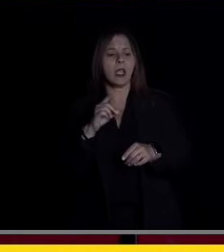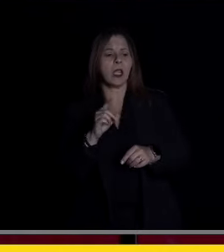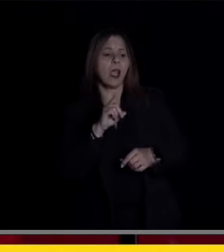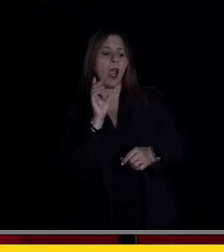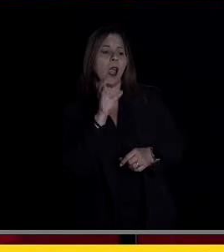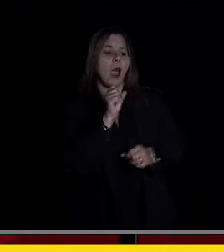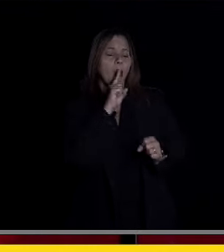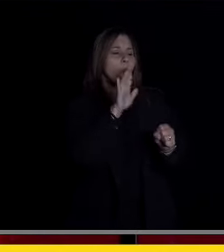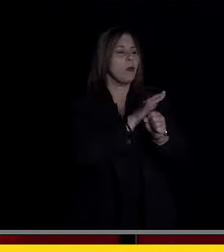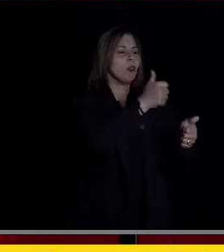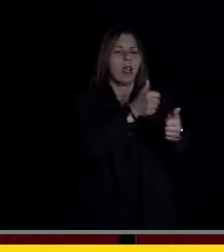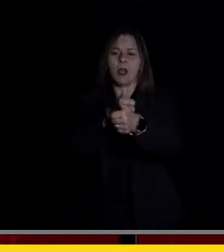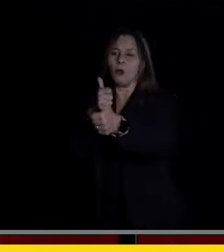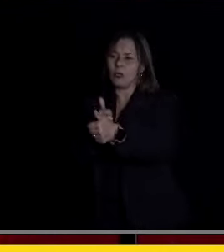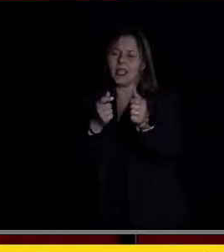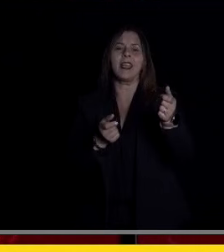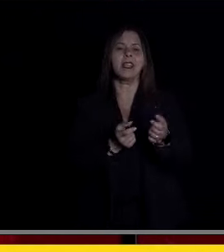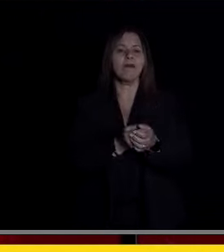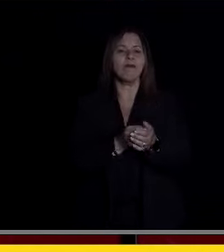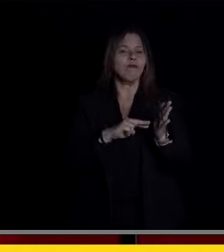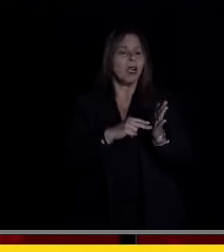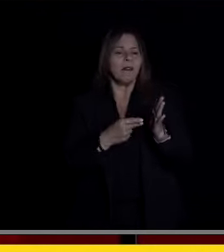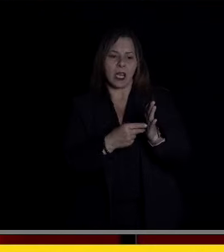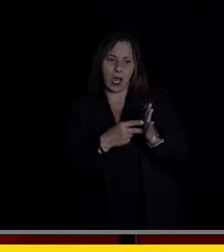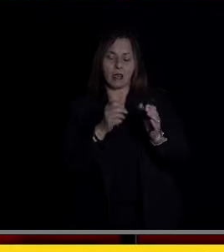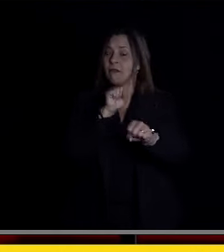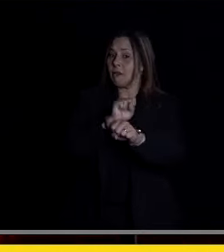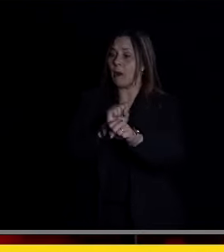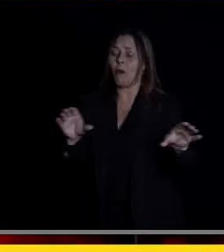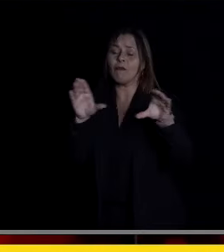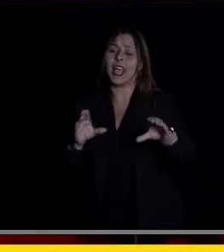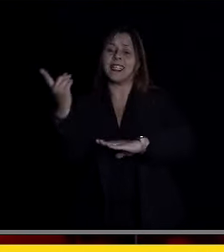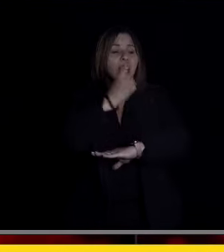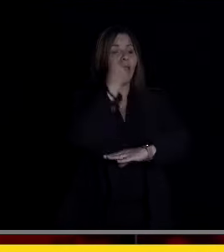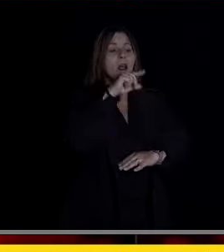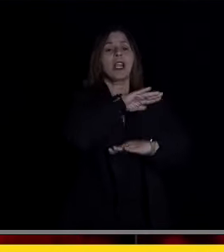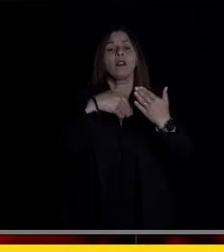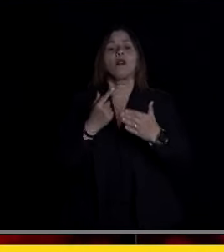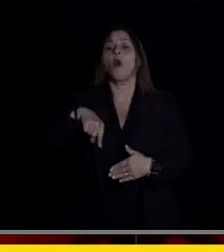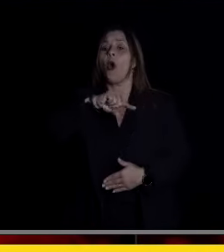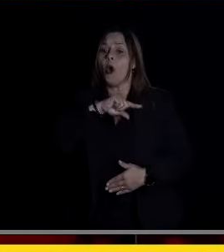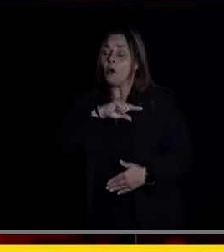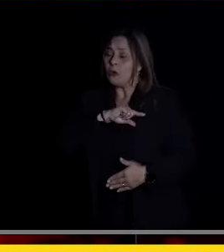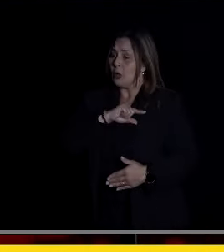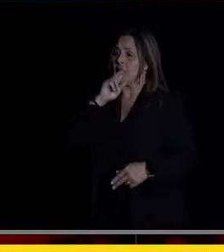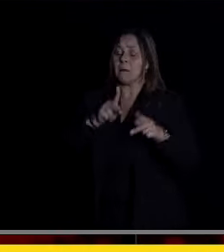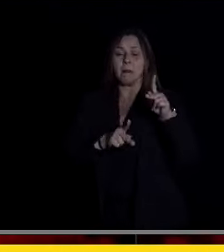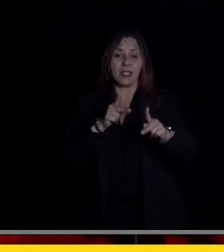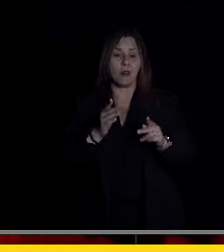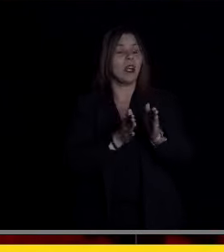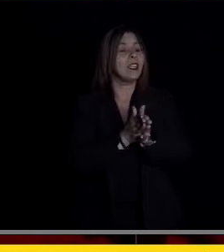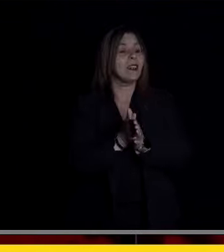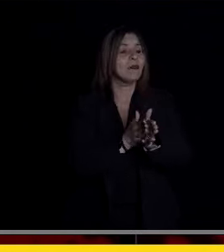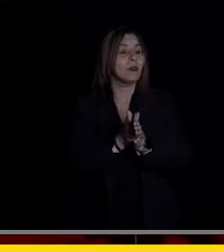ustedes se traduce en la labor que realizan a diario para que todos nuestros conciudadanos disfruten de una mejor calidad de